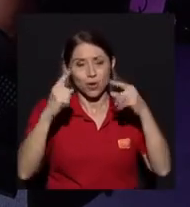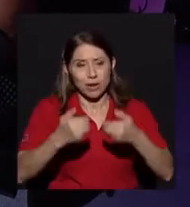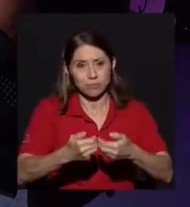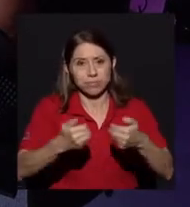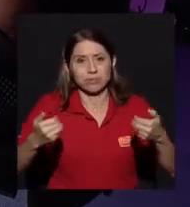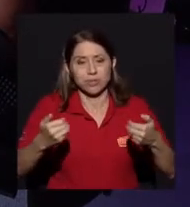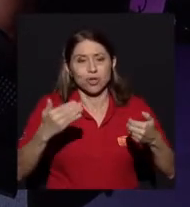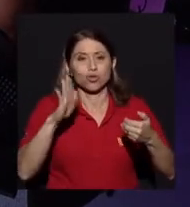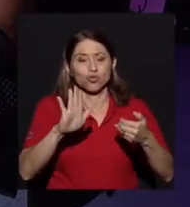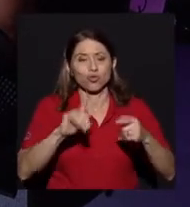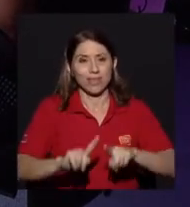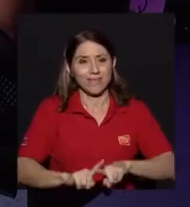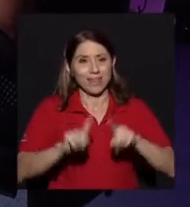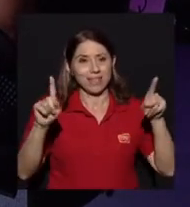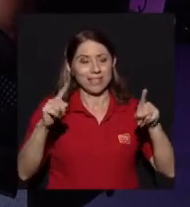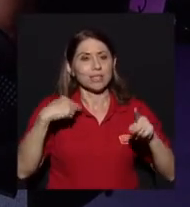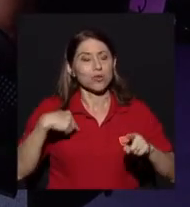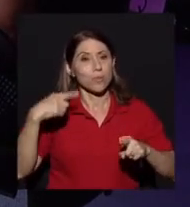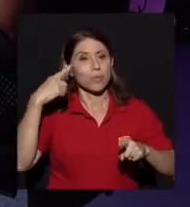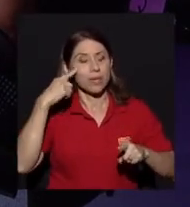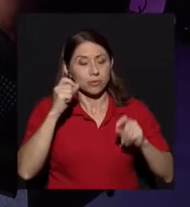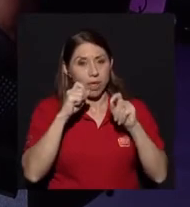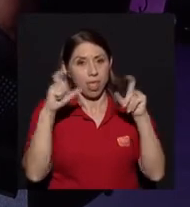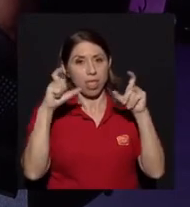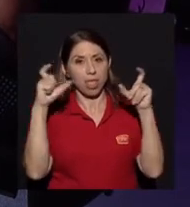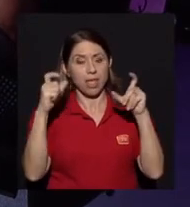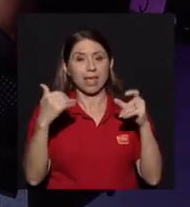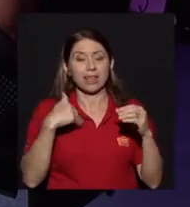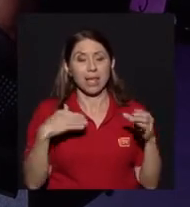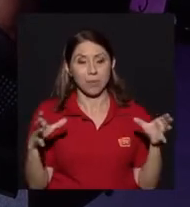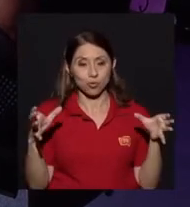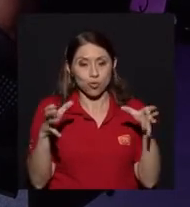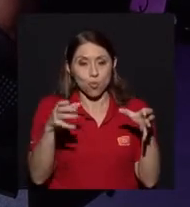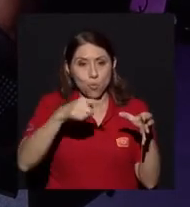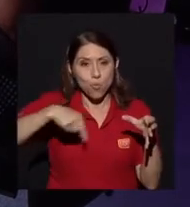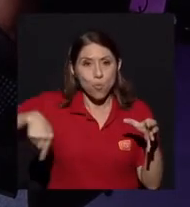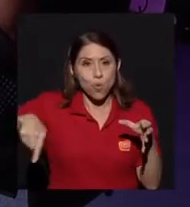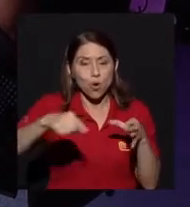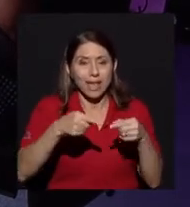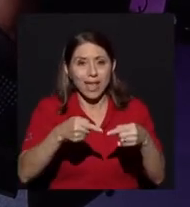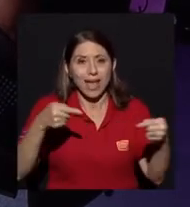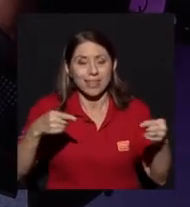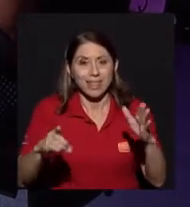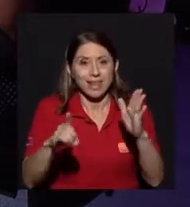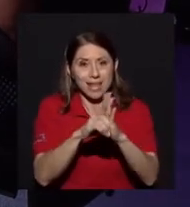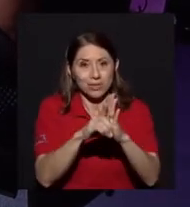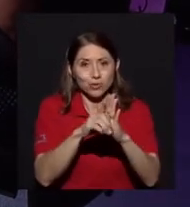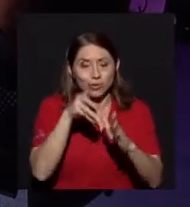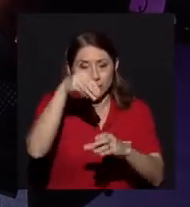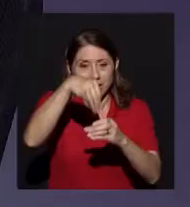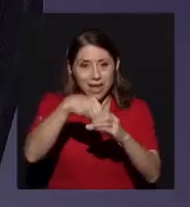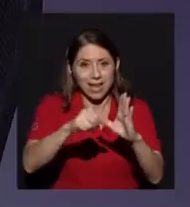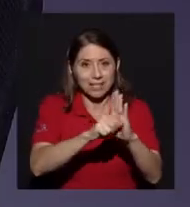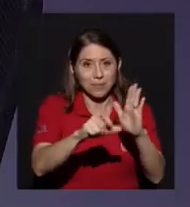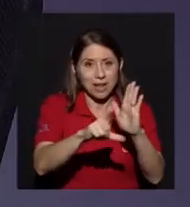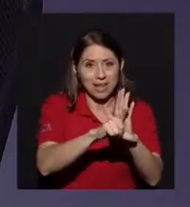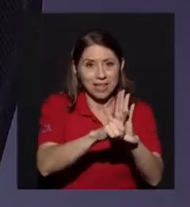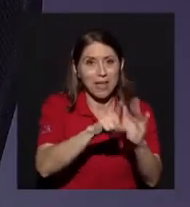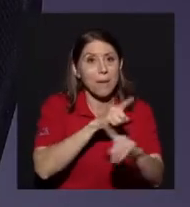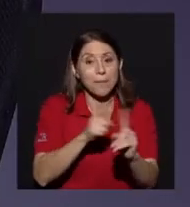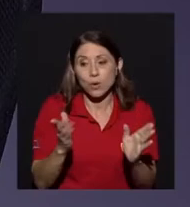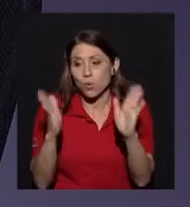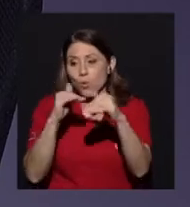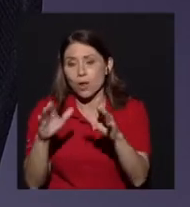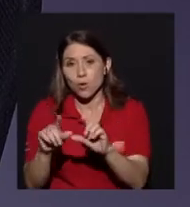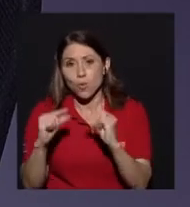sentido es muy alarmante que contemos con un bloque anti derechos en la asamblea legislativa pero que no tengamos un bloque claro pro